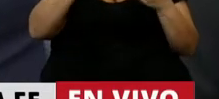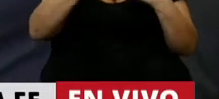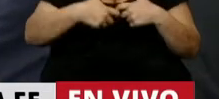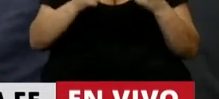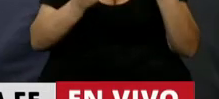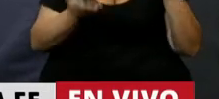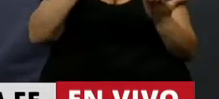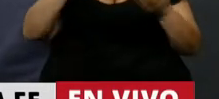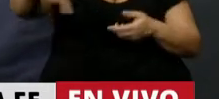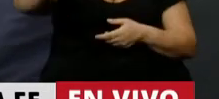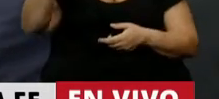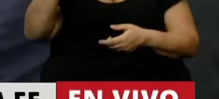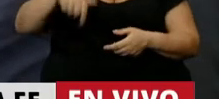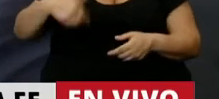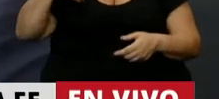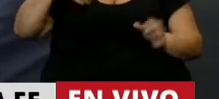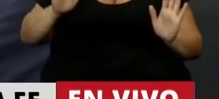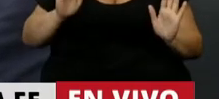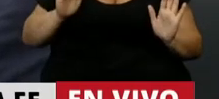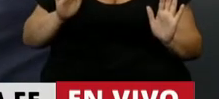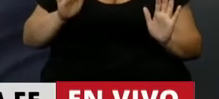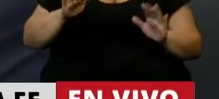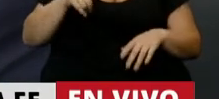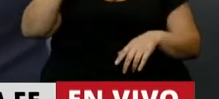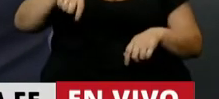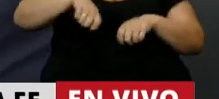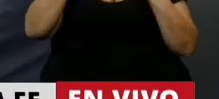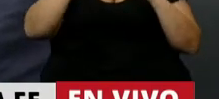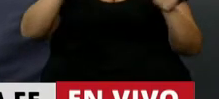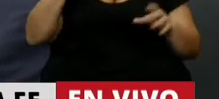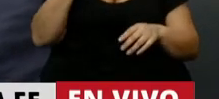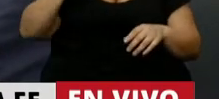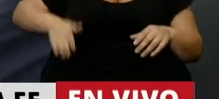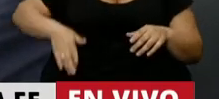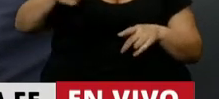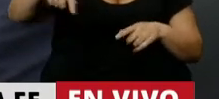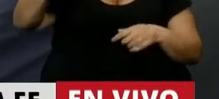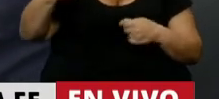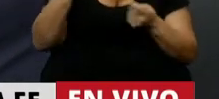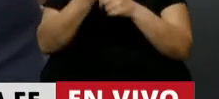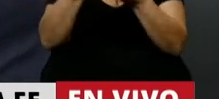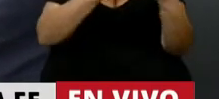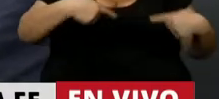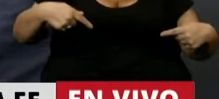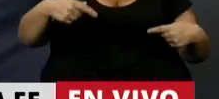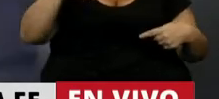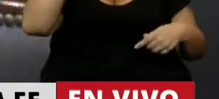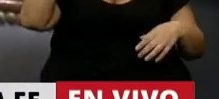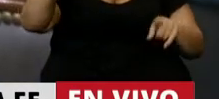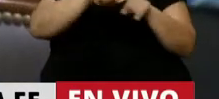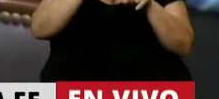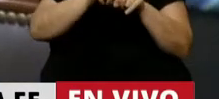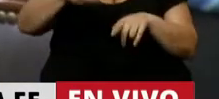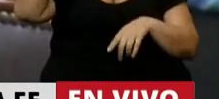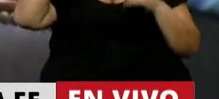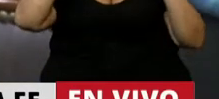es injusto con los jubilados en la Argentina, que va a afectar su poder adquisitivo, que está en un extremo, como estaba